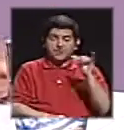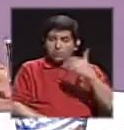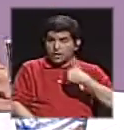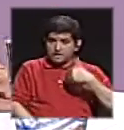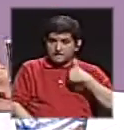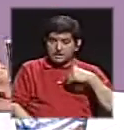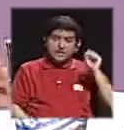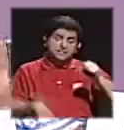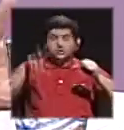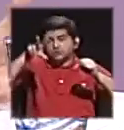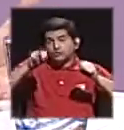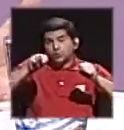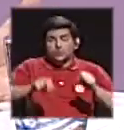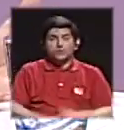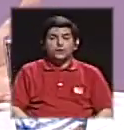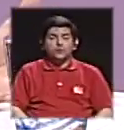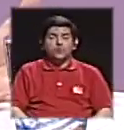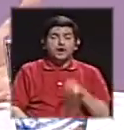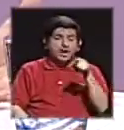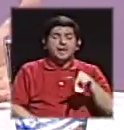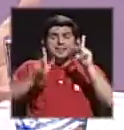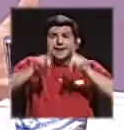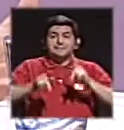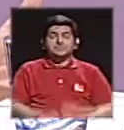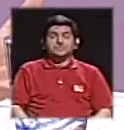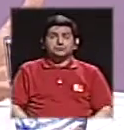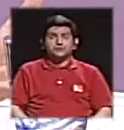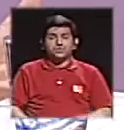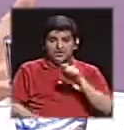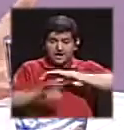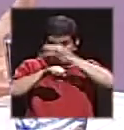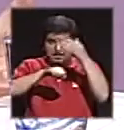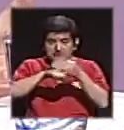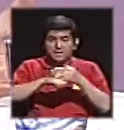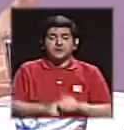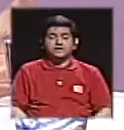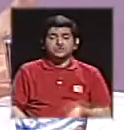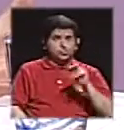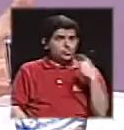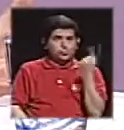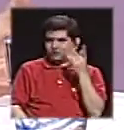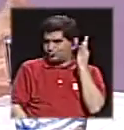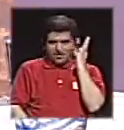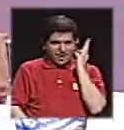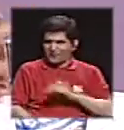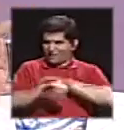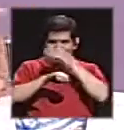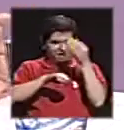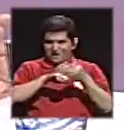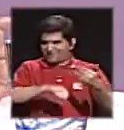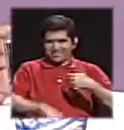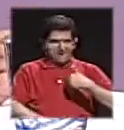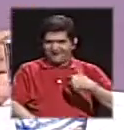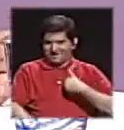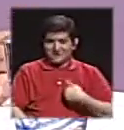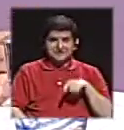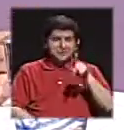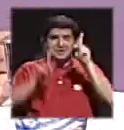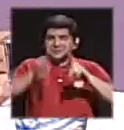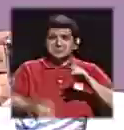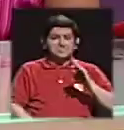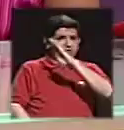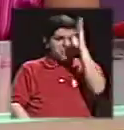presencia o no presencia del que las embarazó, porque al final de cuentas ninguna de esas chicas se embarazó sola, ¿verdad? Entonces, y a ese nunca lo